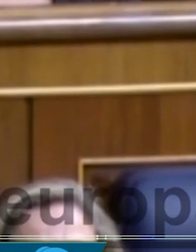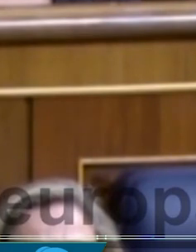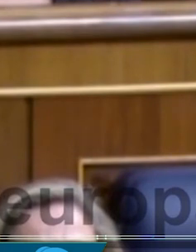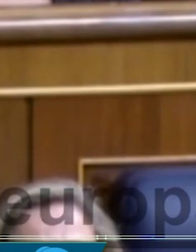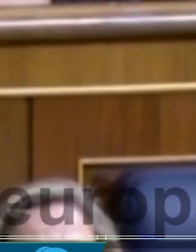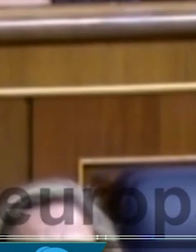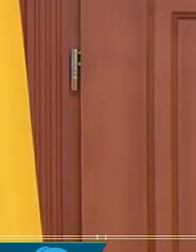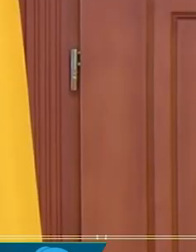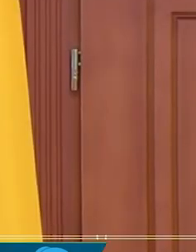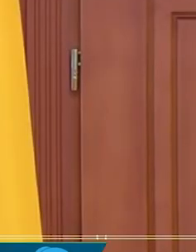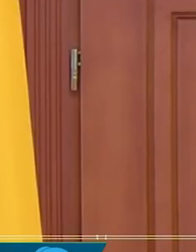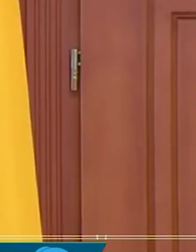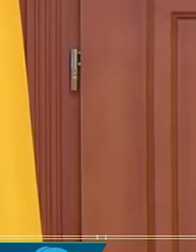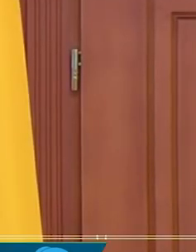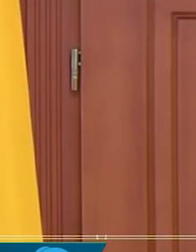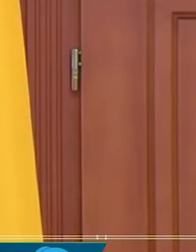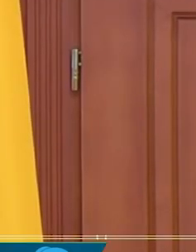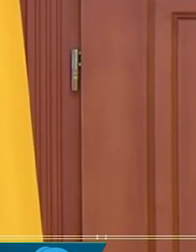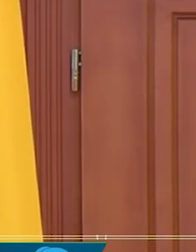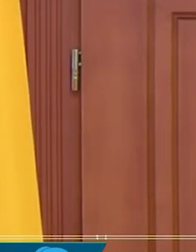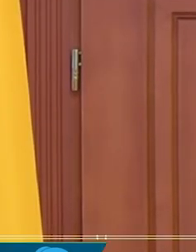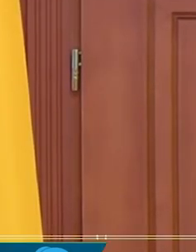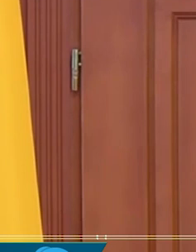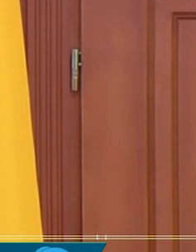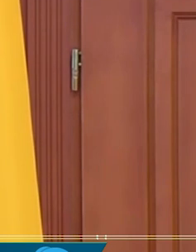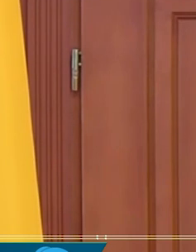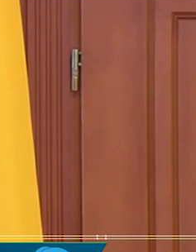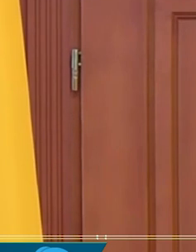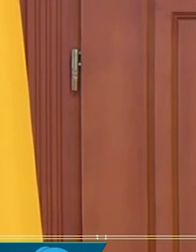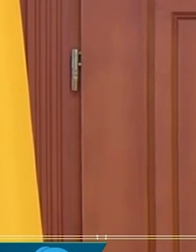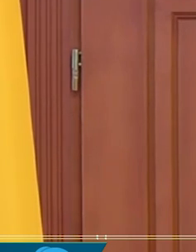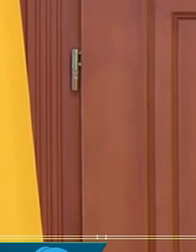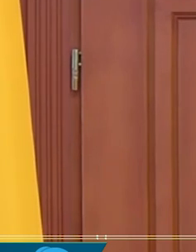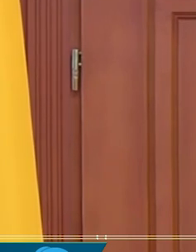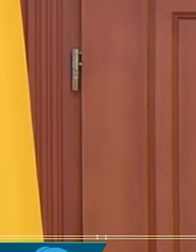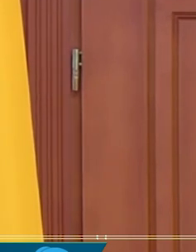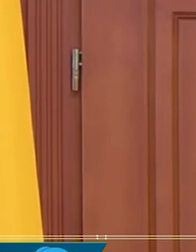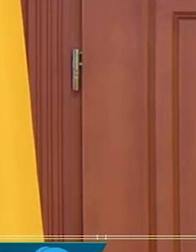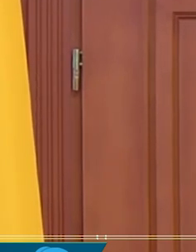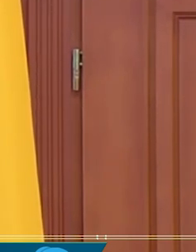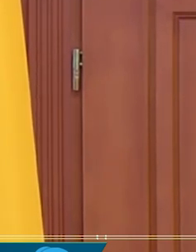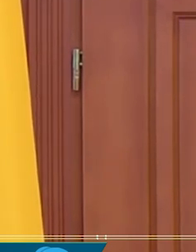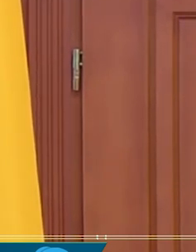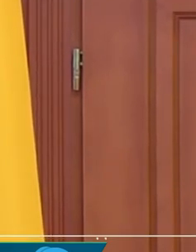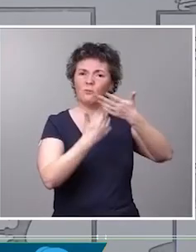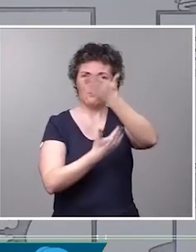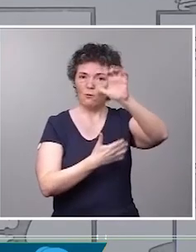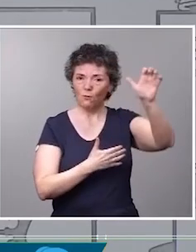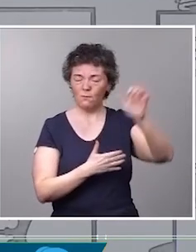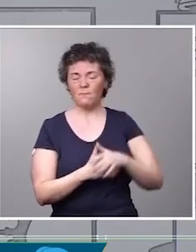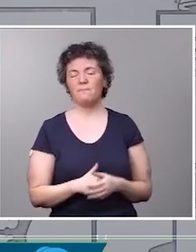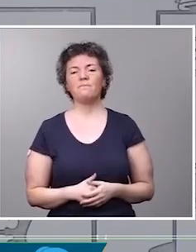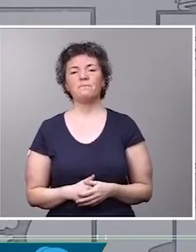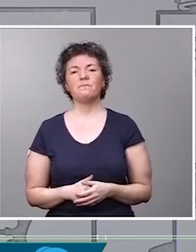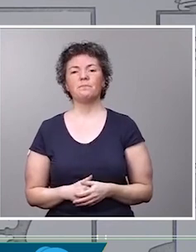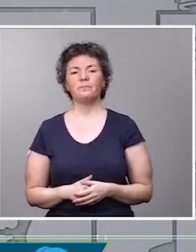una apuesta de pacto conjuntamente con Yolanda Díaz, intentando que Yolanda Díaz asuma todo lo que